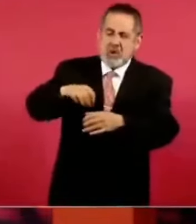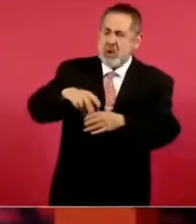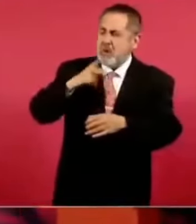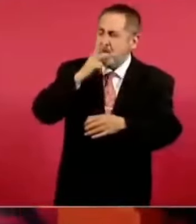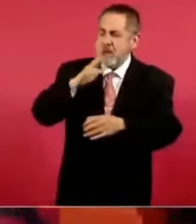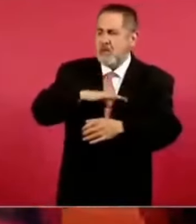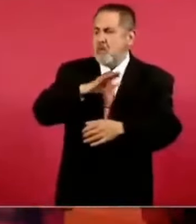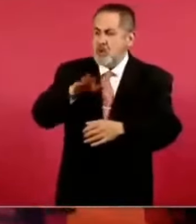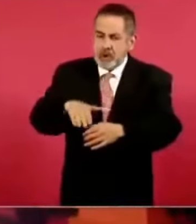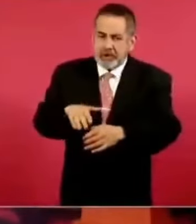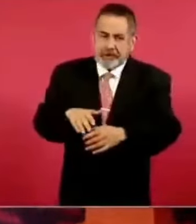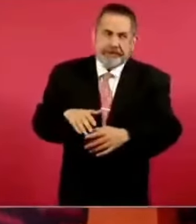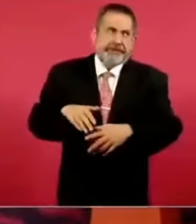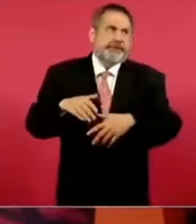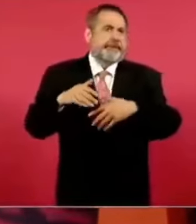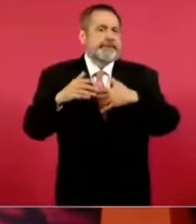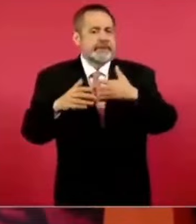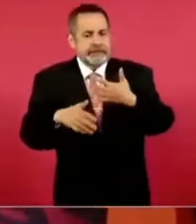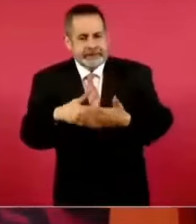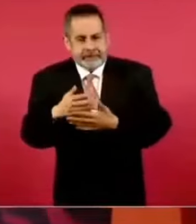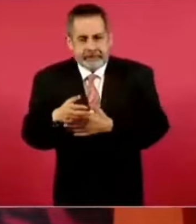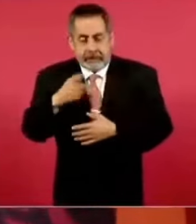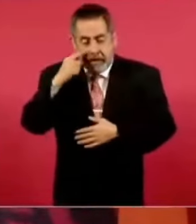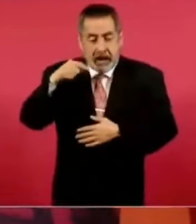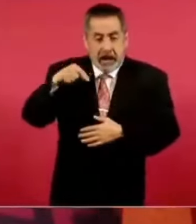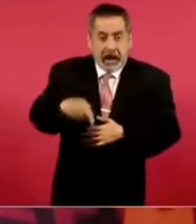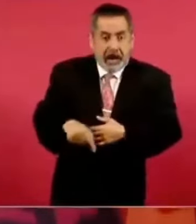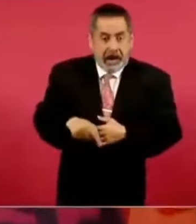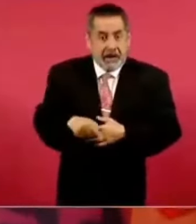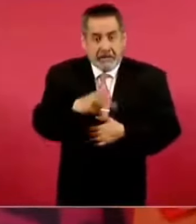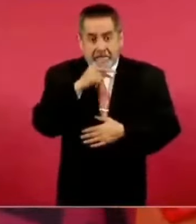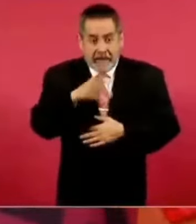Y ahí van a desenterrar al pobre hombre,